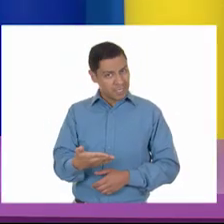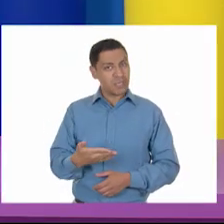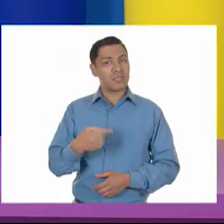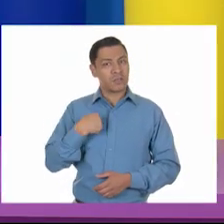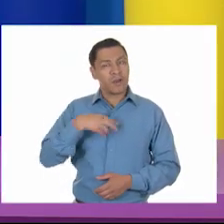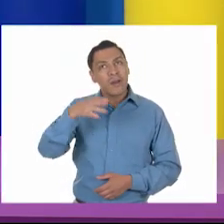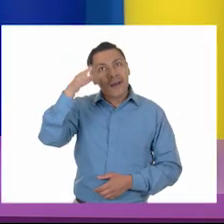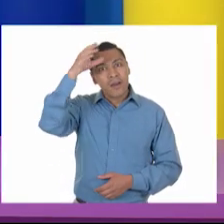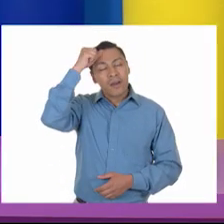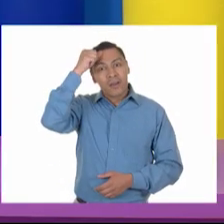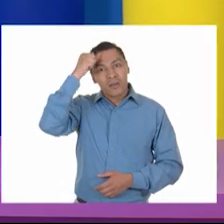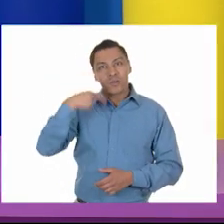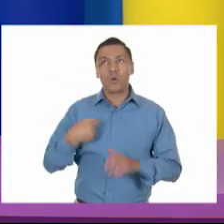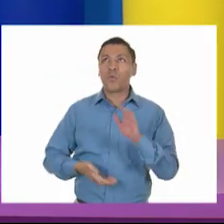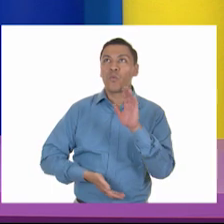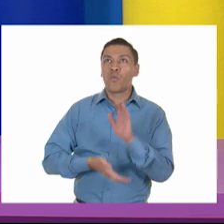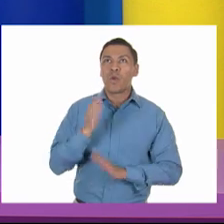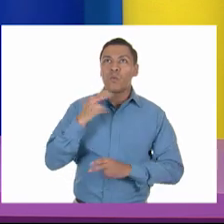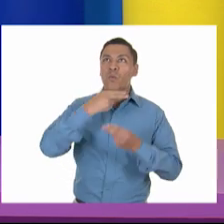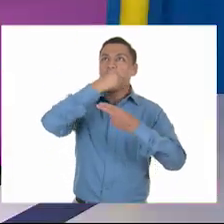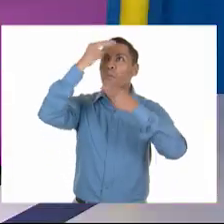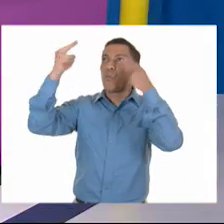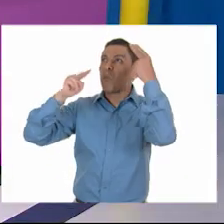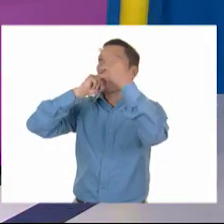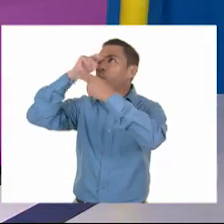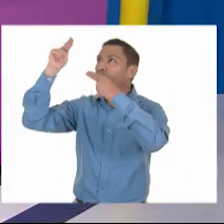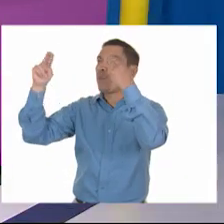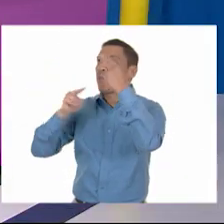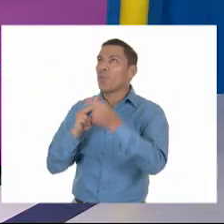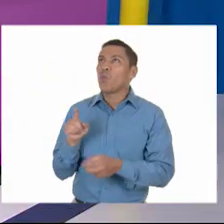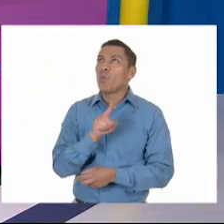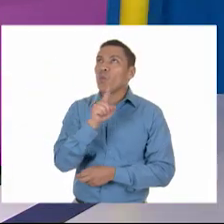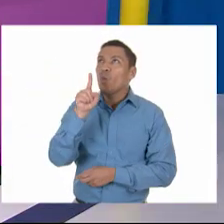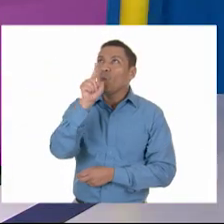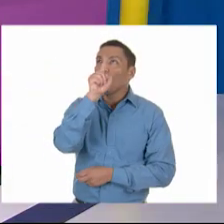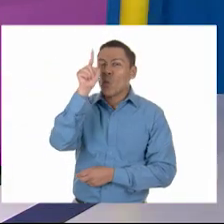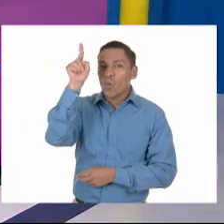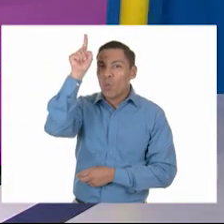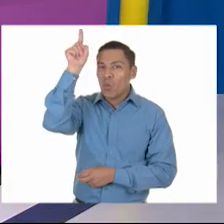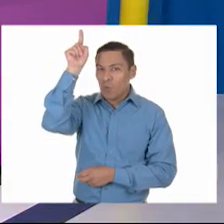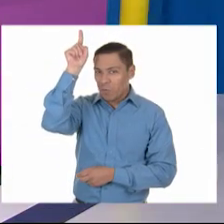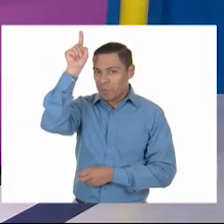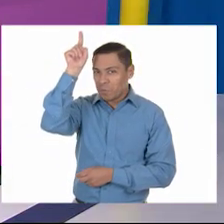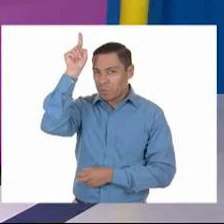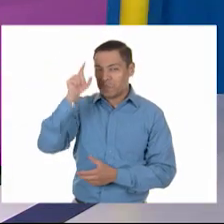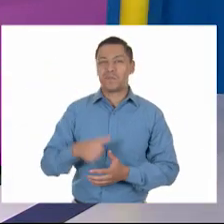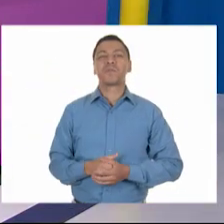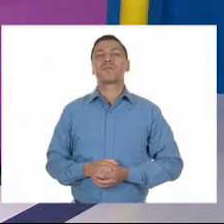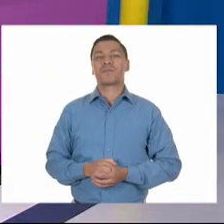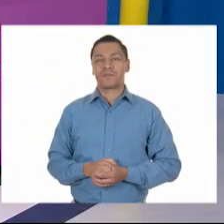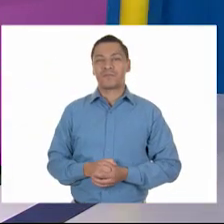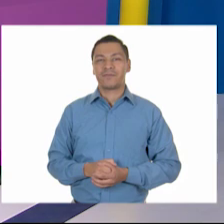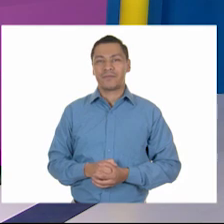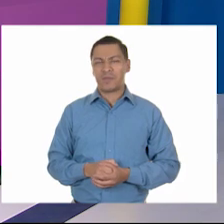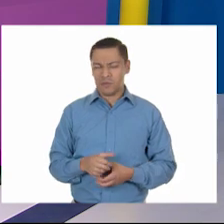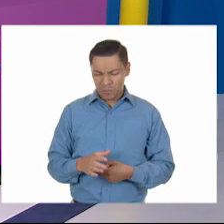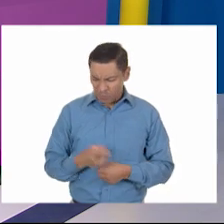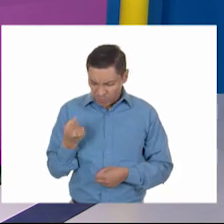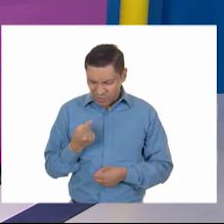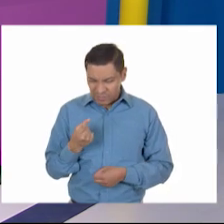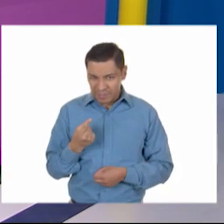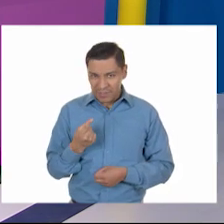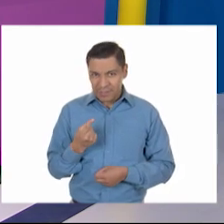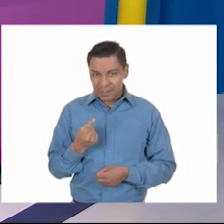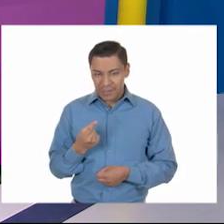superespacial. ¿Espacial o especial? ¡Ah! No, ya sé por qué lo estás diciendo,